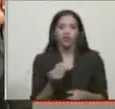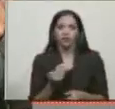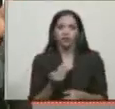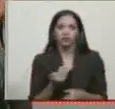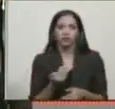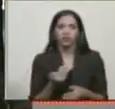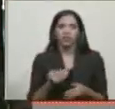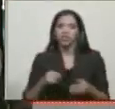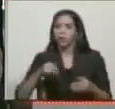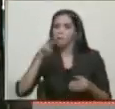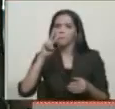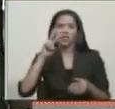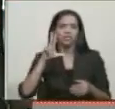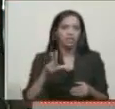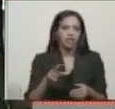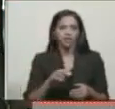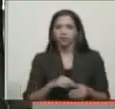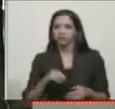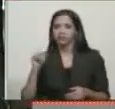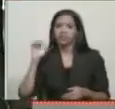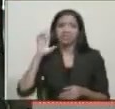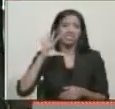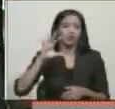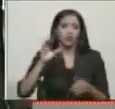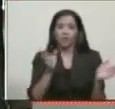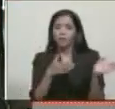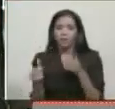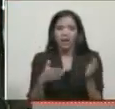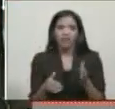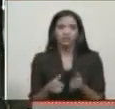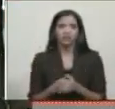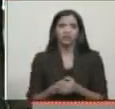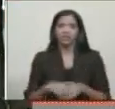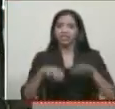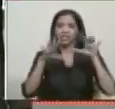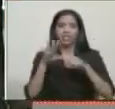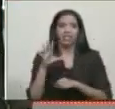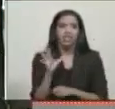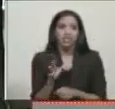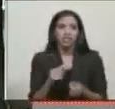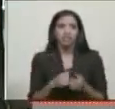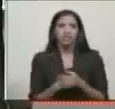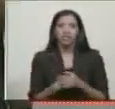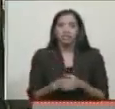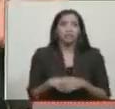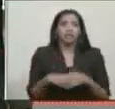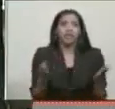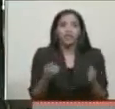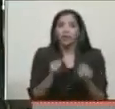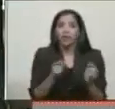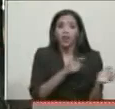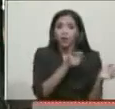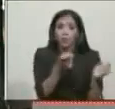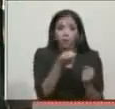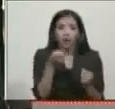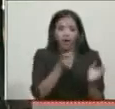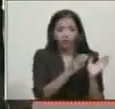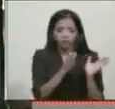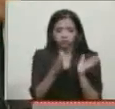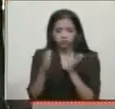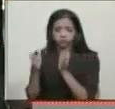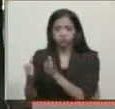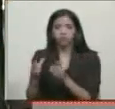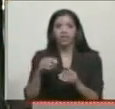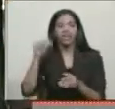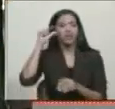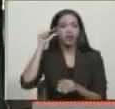Sea 23, sea 5 de marzo, 30 de marzo, 15 de abril, porque ellos van a tratar de buscar una fecha